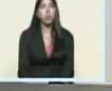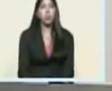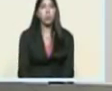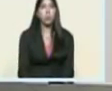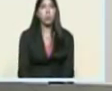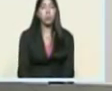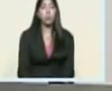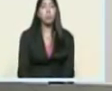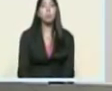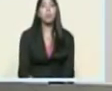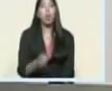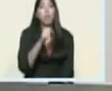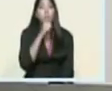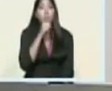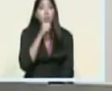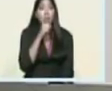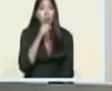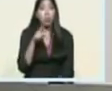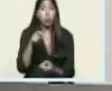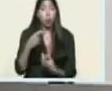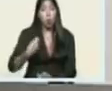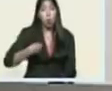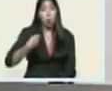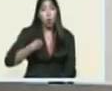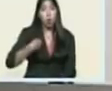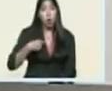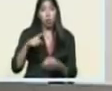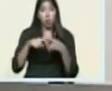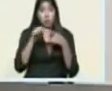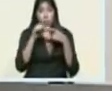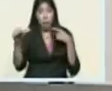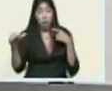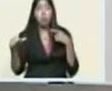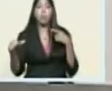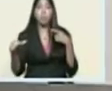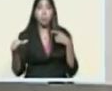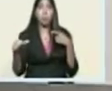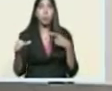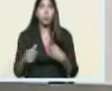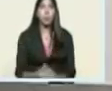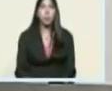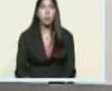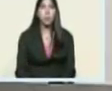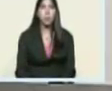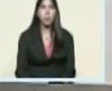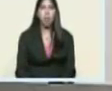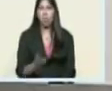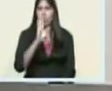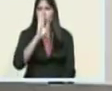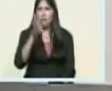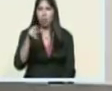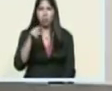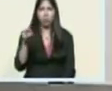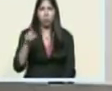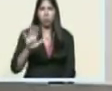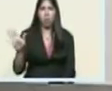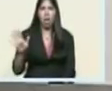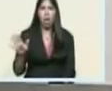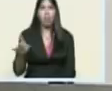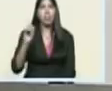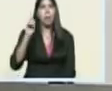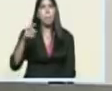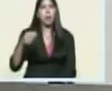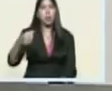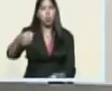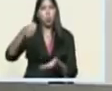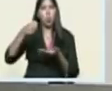a los pensionados y pensionadas en el transcurso de esta semana, y que va a tener directa influencia en el pago de los